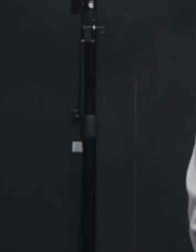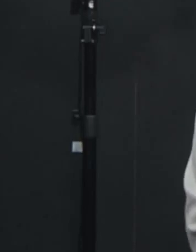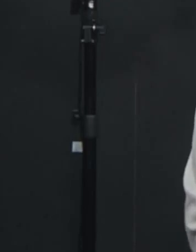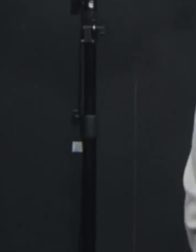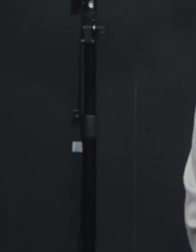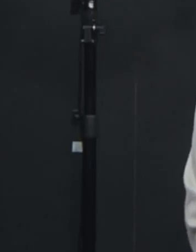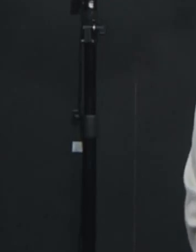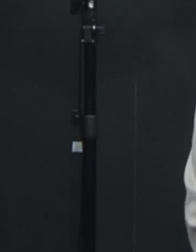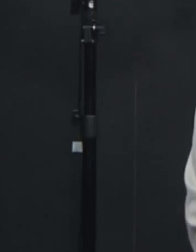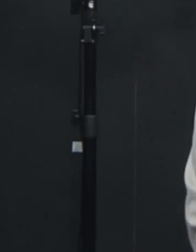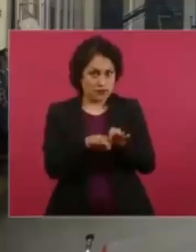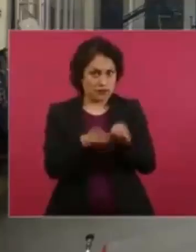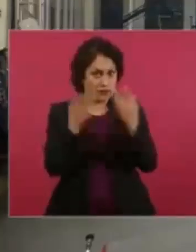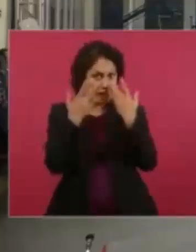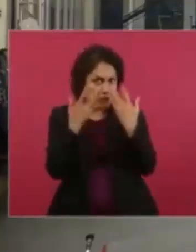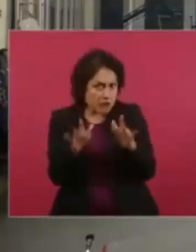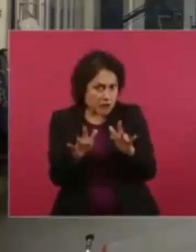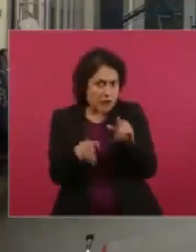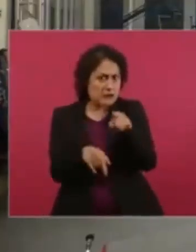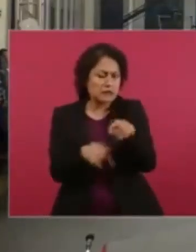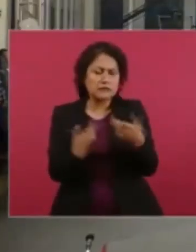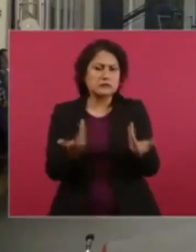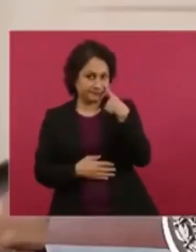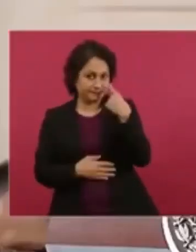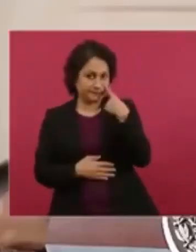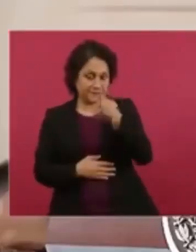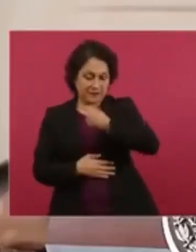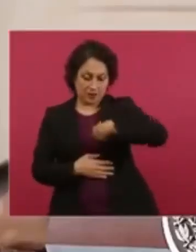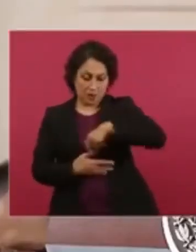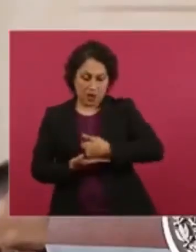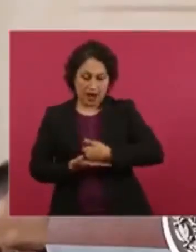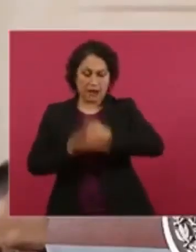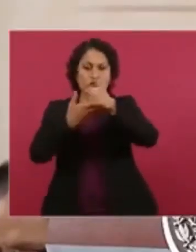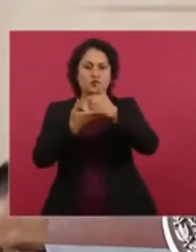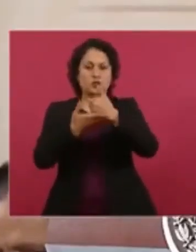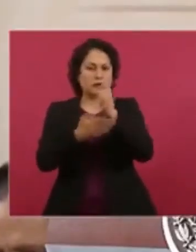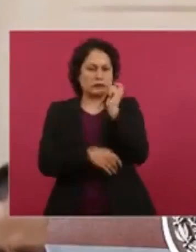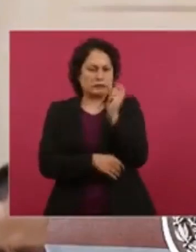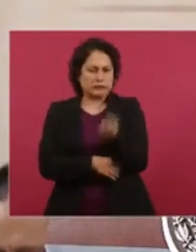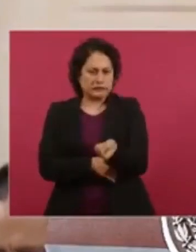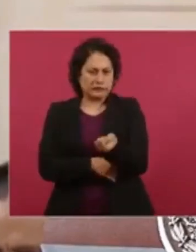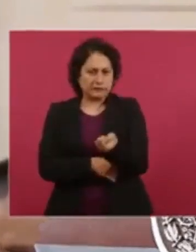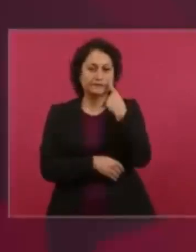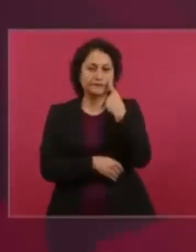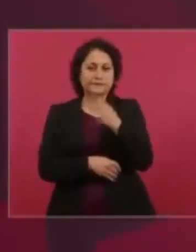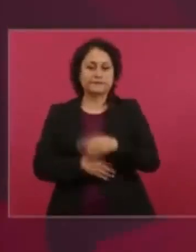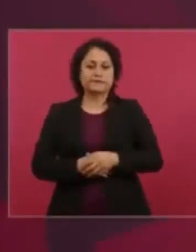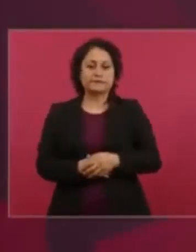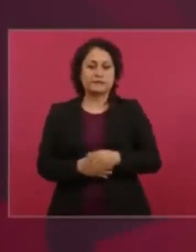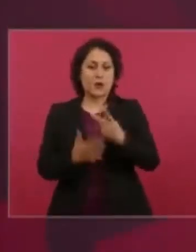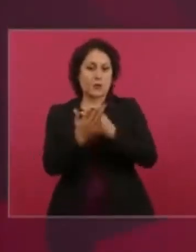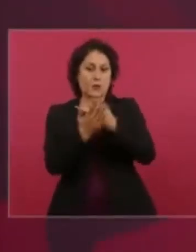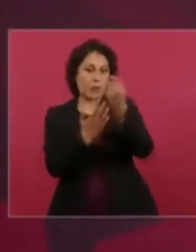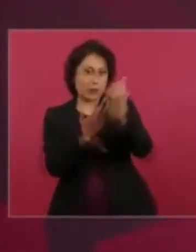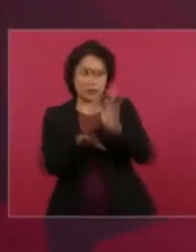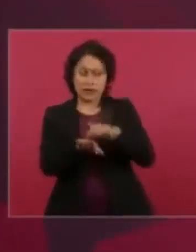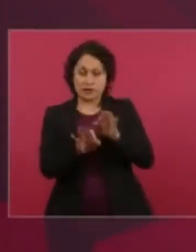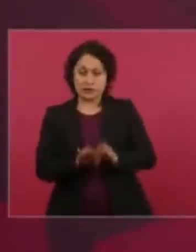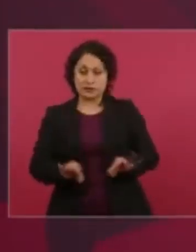que dijo Rosa Isela Rodríguez. Nos ayuda mucho que los proyectos